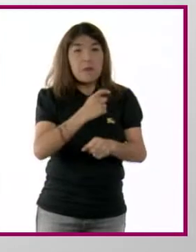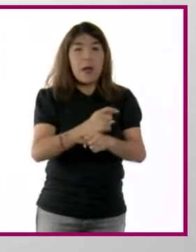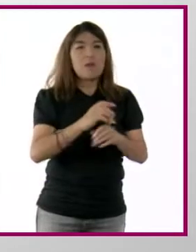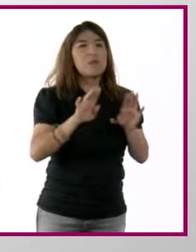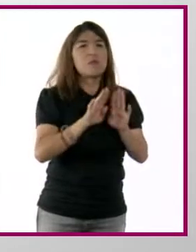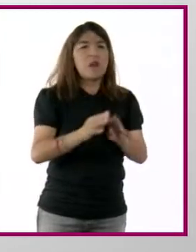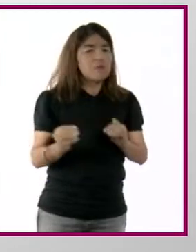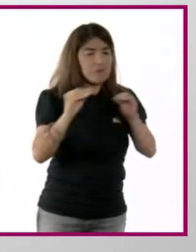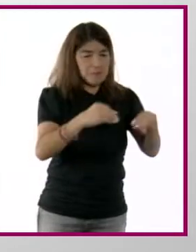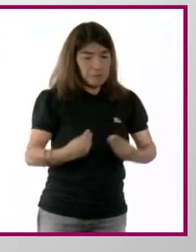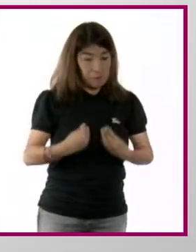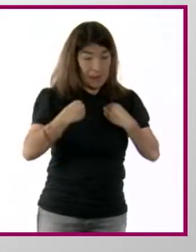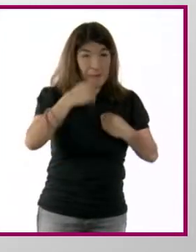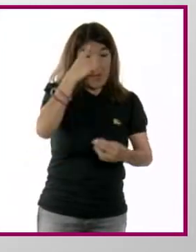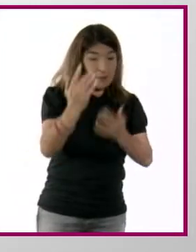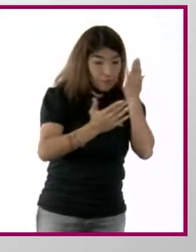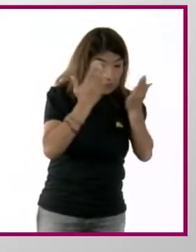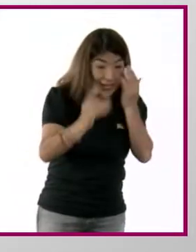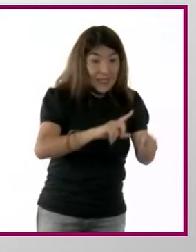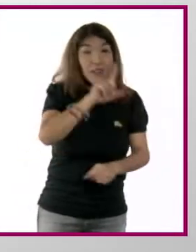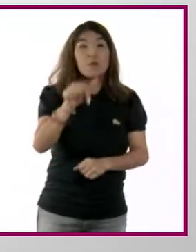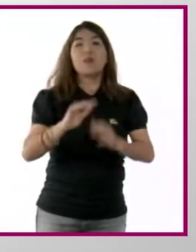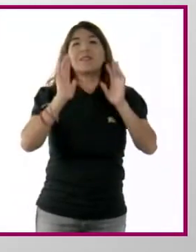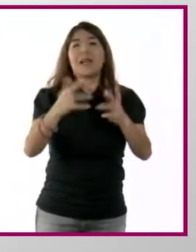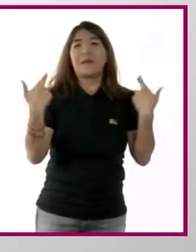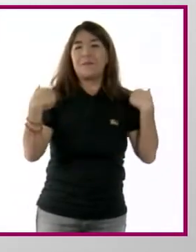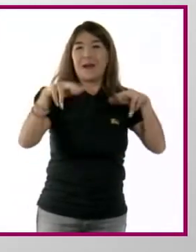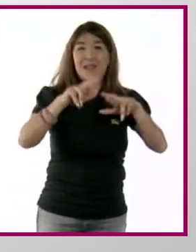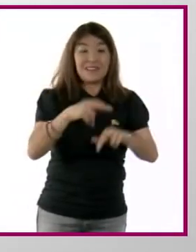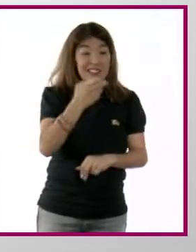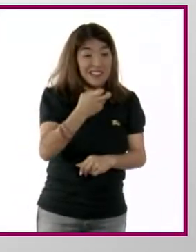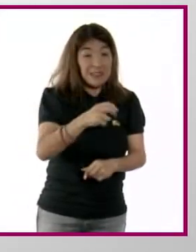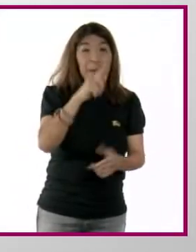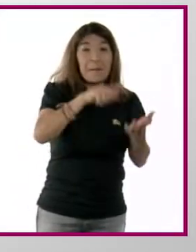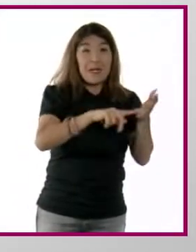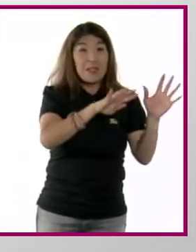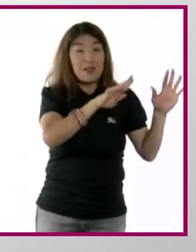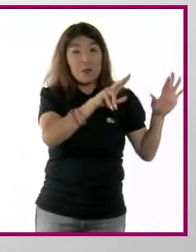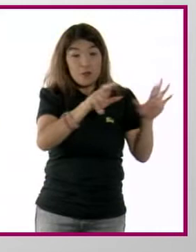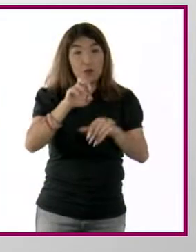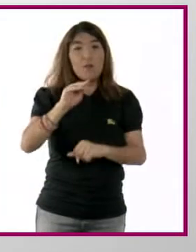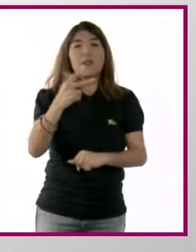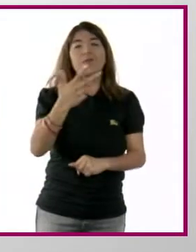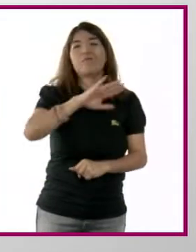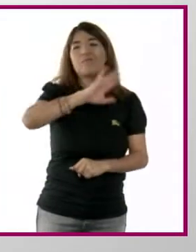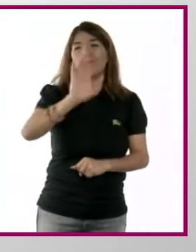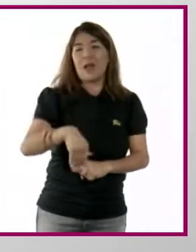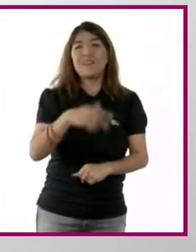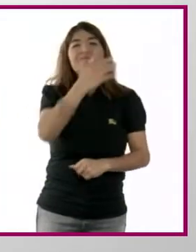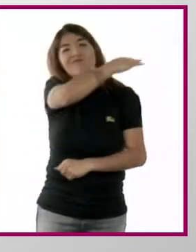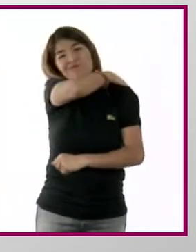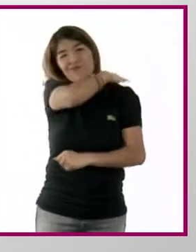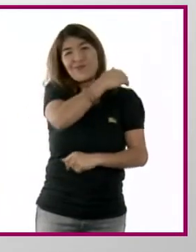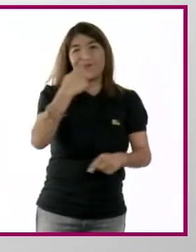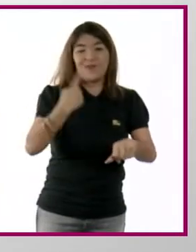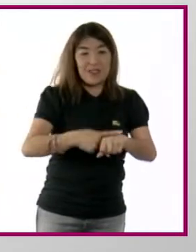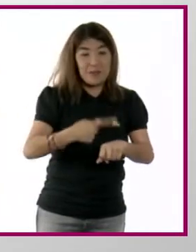y luego como profesor, hasta su muerte por neumonía en 1898. Tras licenciarse